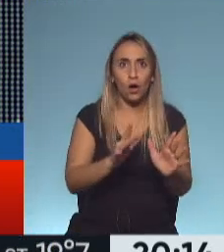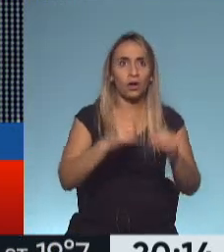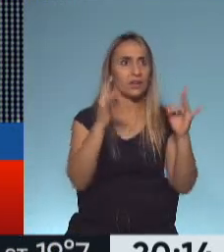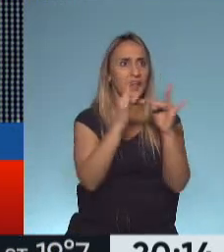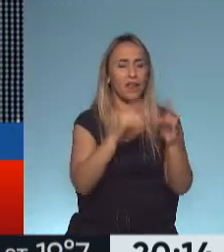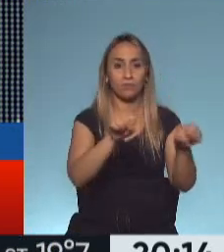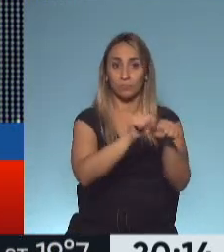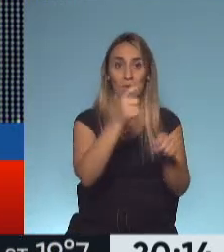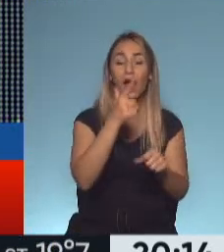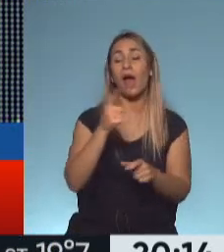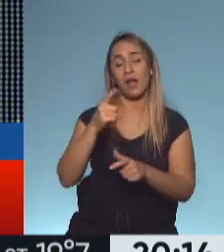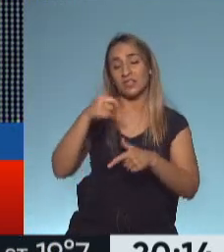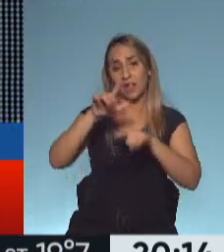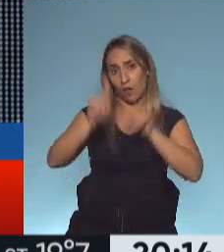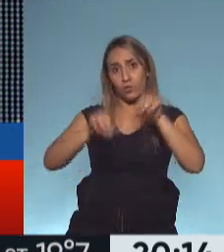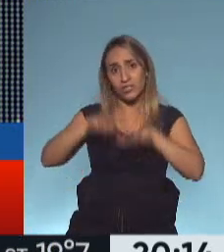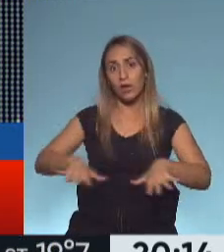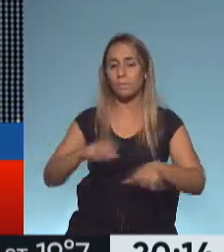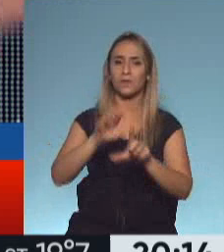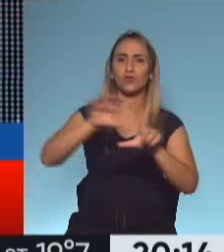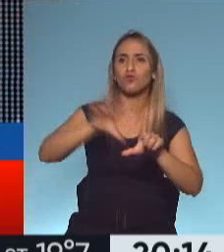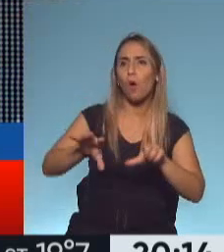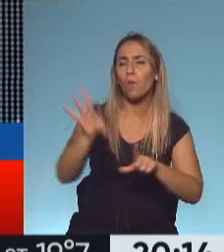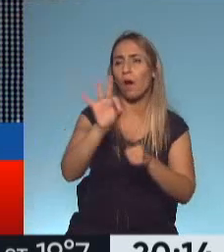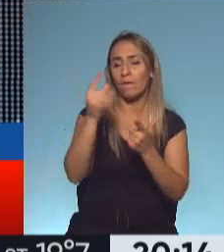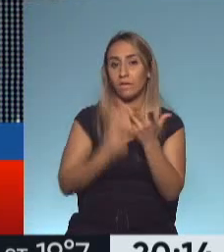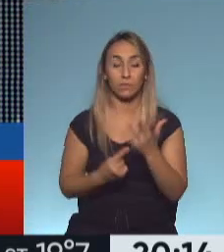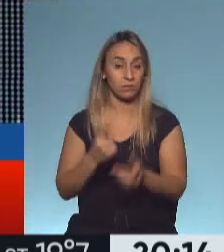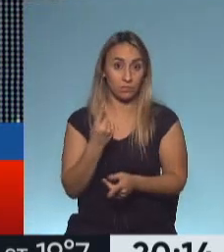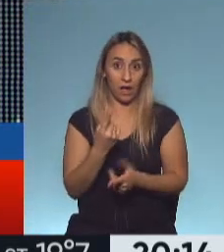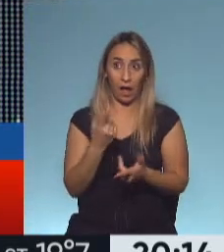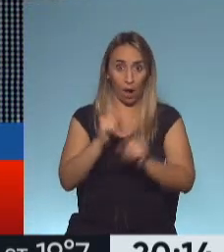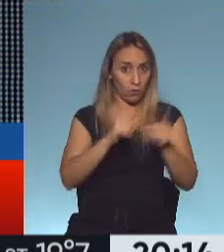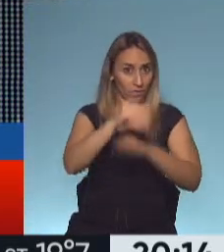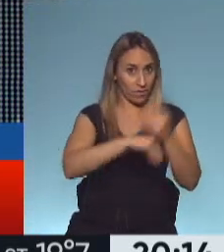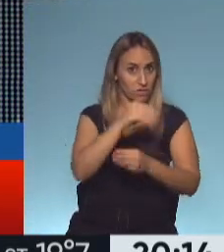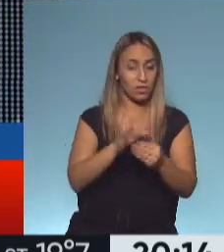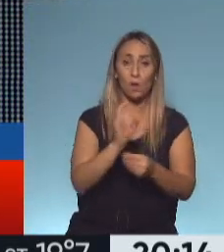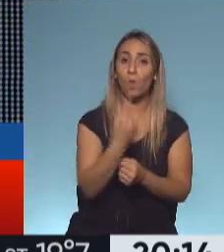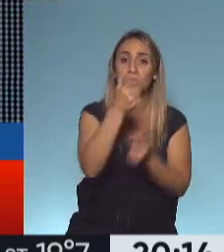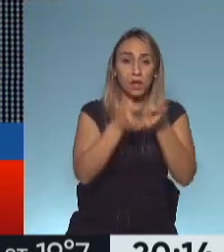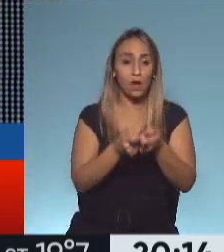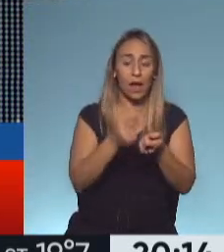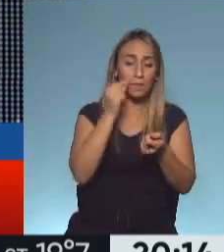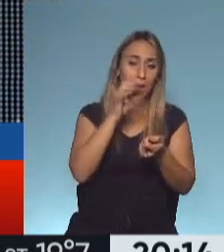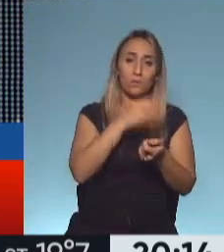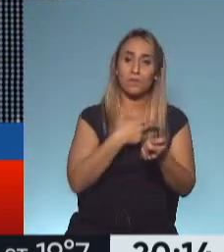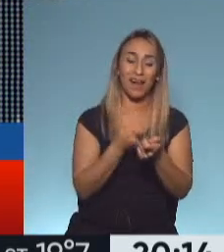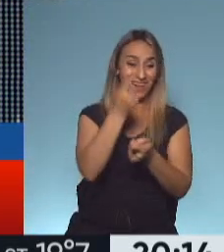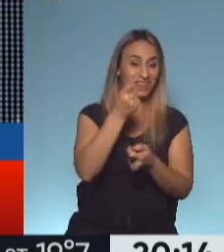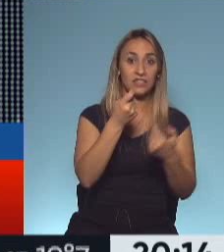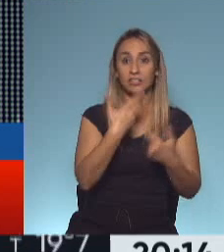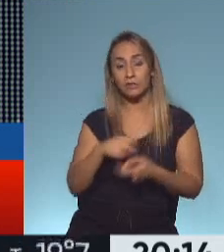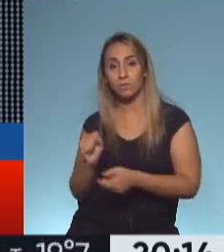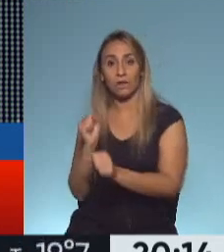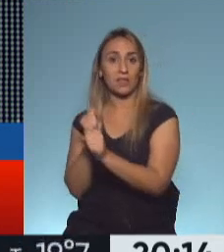por Zoom, por distintos, y otros que nada. Nada es que no el solo celular que hay en la casa se va. Ahí estamos trabajando con nosotros, con el ENACOM, en el sentido de